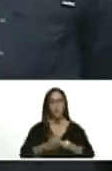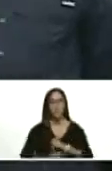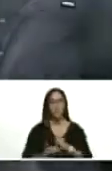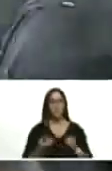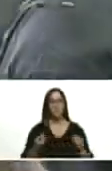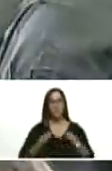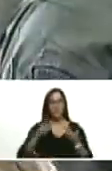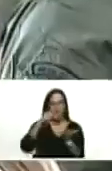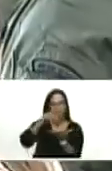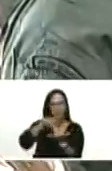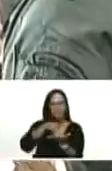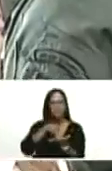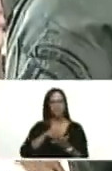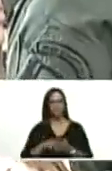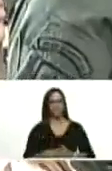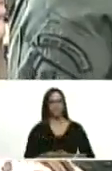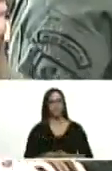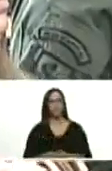vigente.